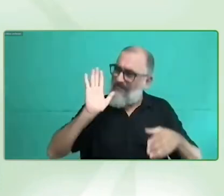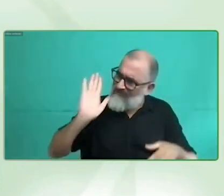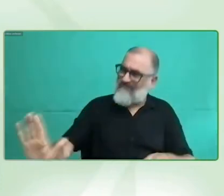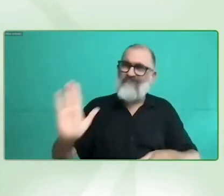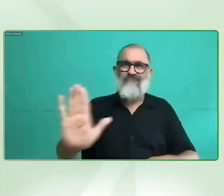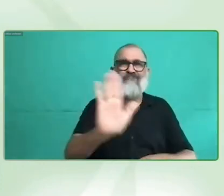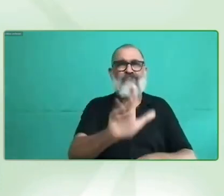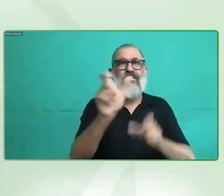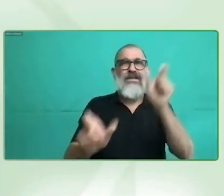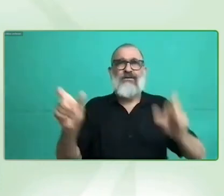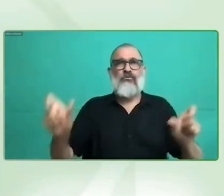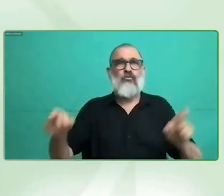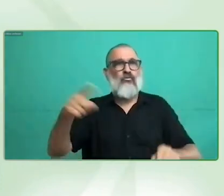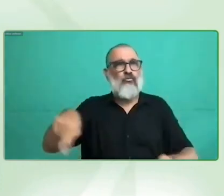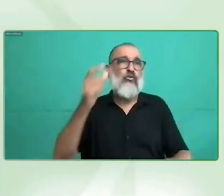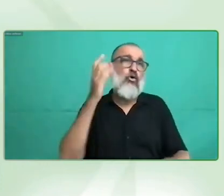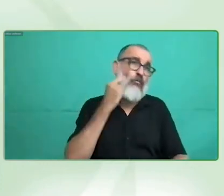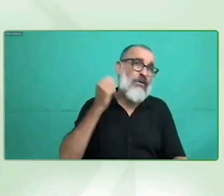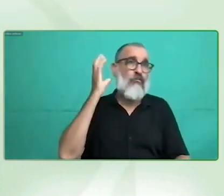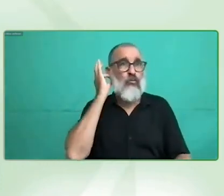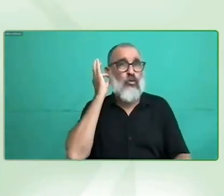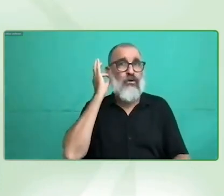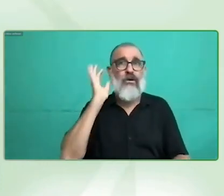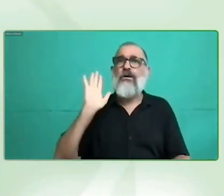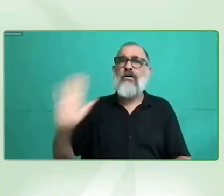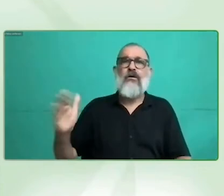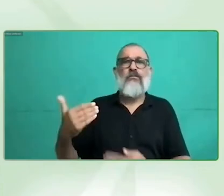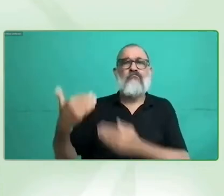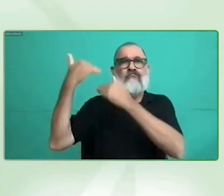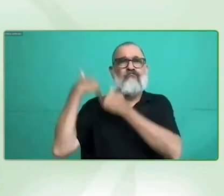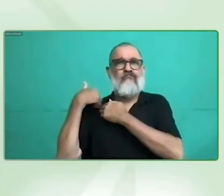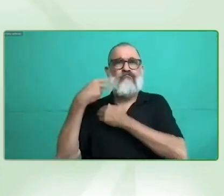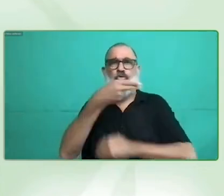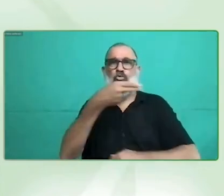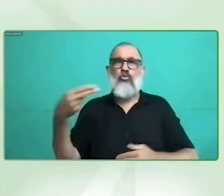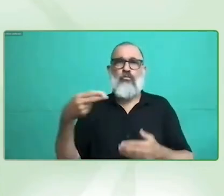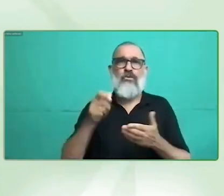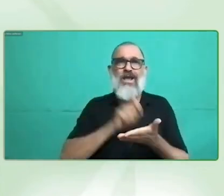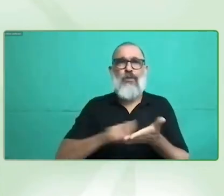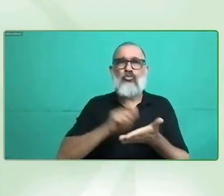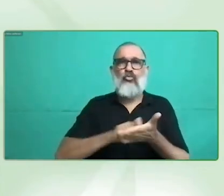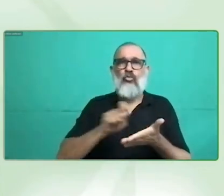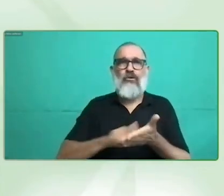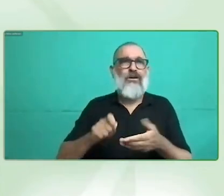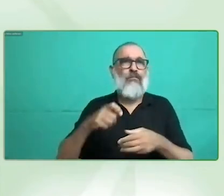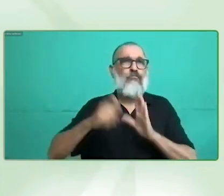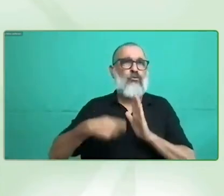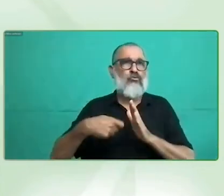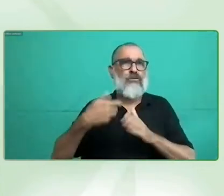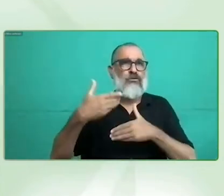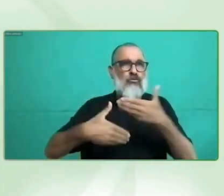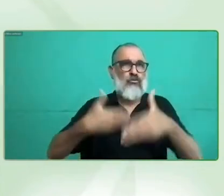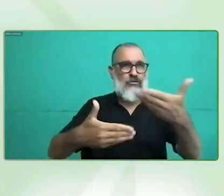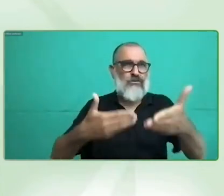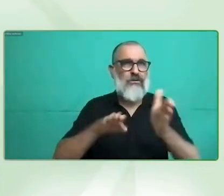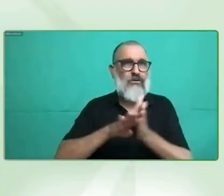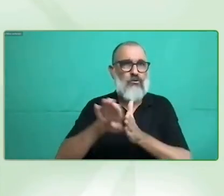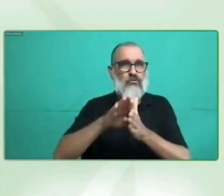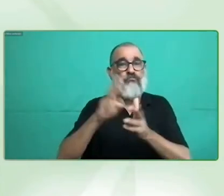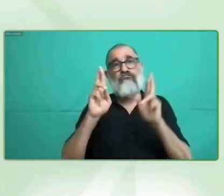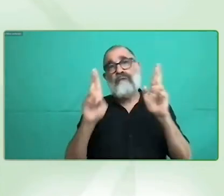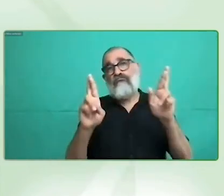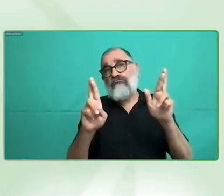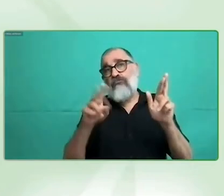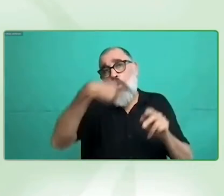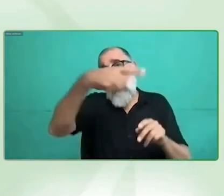se difunda y posicione el enfoque de sordoceguera para que la incomprensión que todavía existe sobre